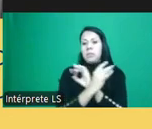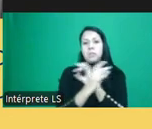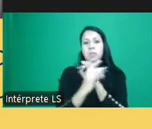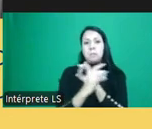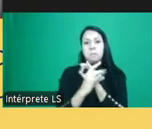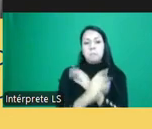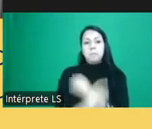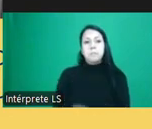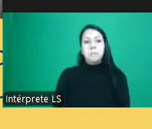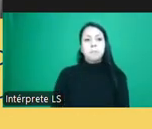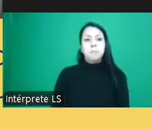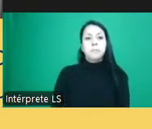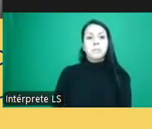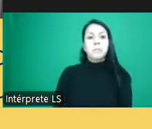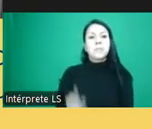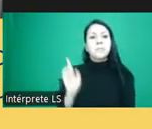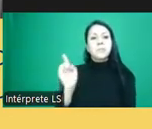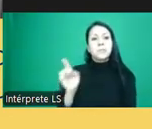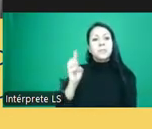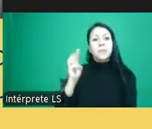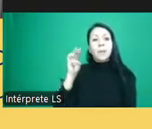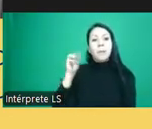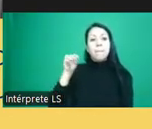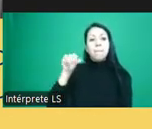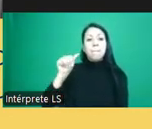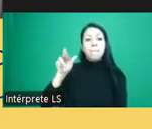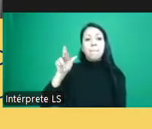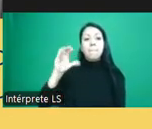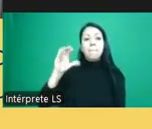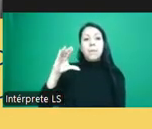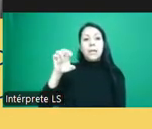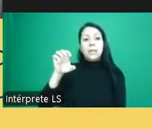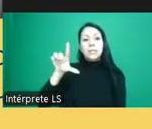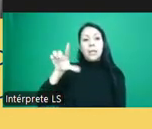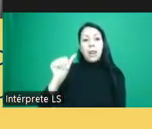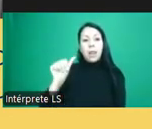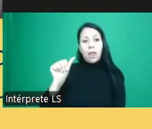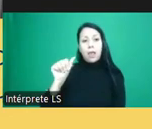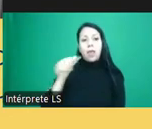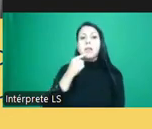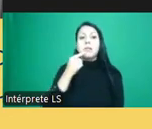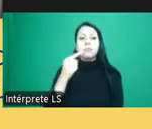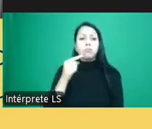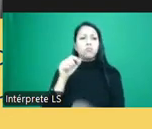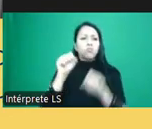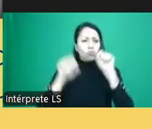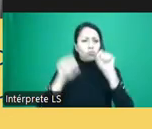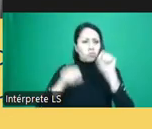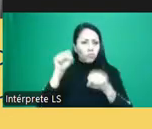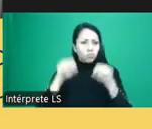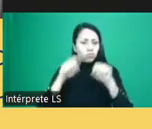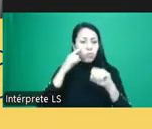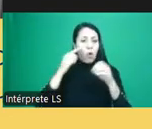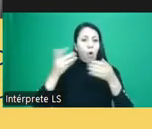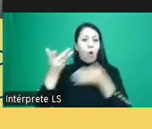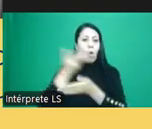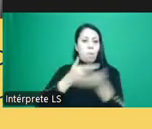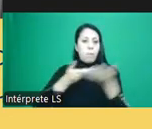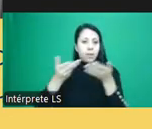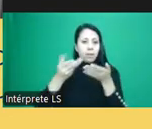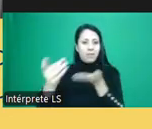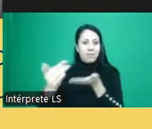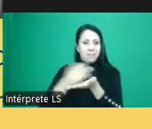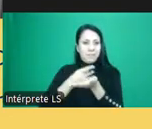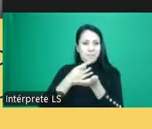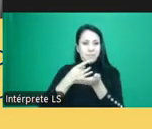Ahí Marcela les está haciendo una invitación de que compartan su poema. Si quieren hacerlo en este momento, adelante.